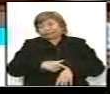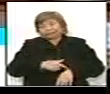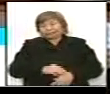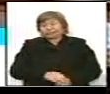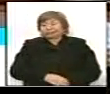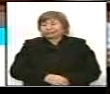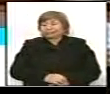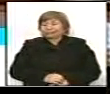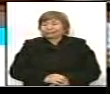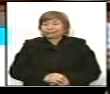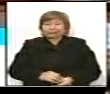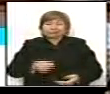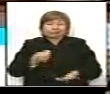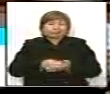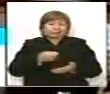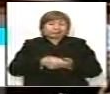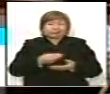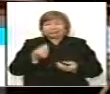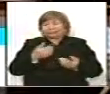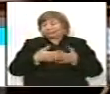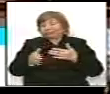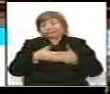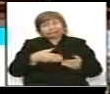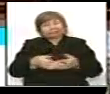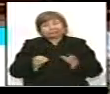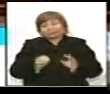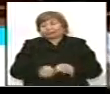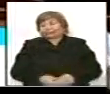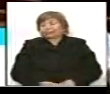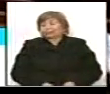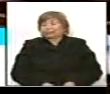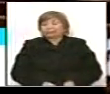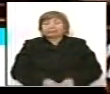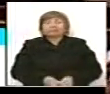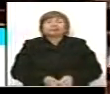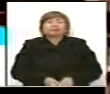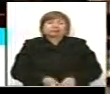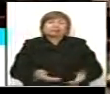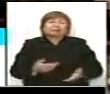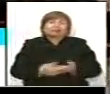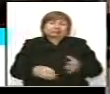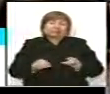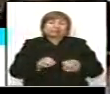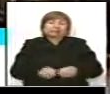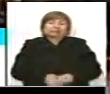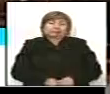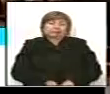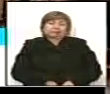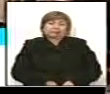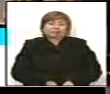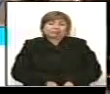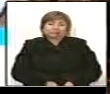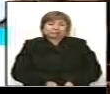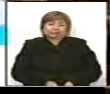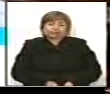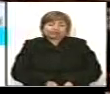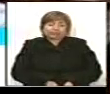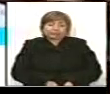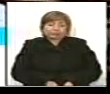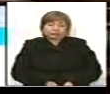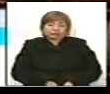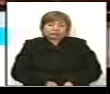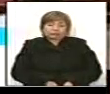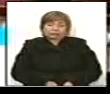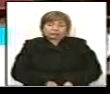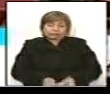importaría, y si el dinero tampoco importaría, ¿qué harían? Ahora